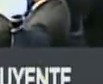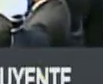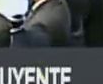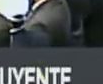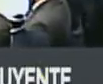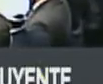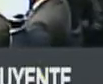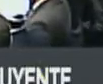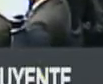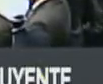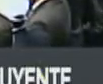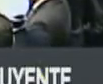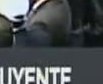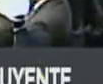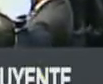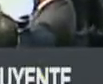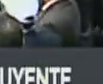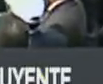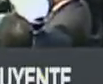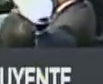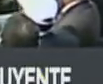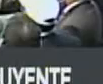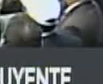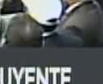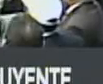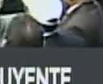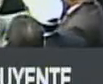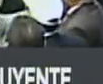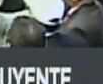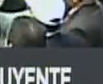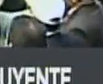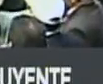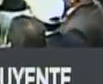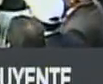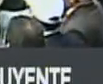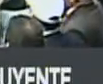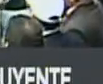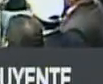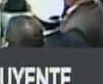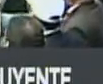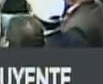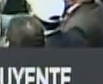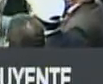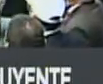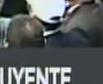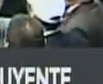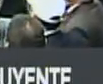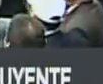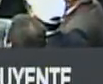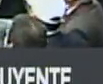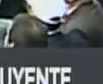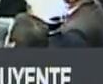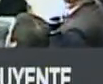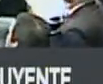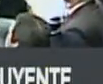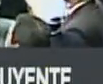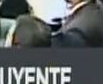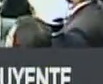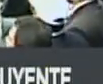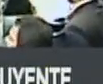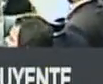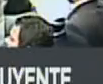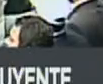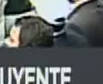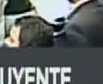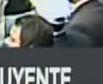los 545 miembros de la plenipotenciaria Asamblea Nacional Constituyente. Y más temprano veíamos también en algunos mensajes en la red social Twitter